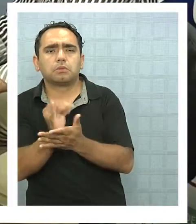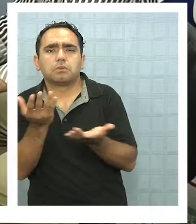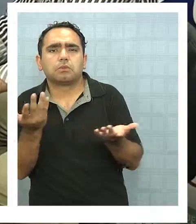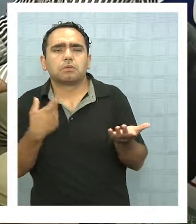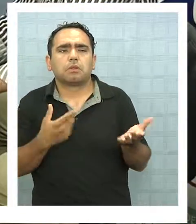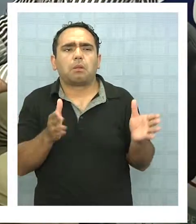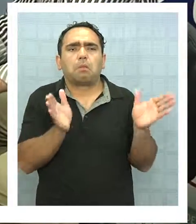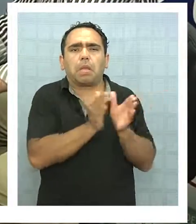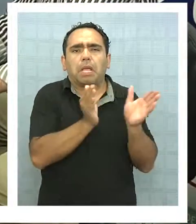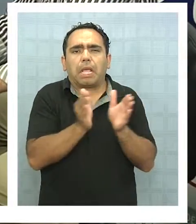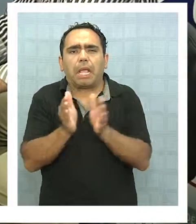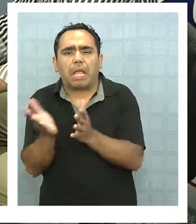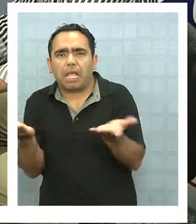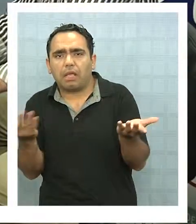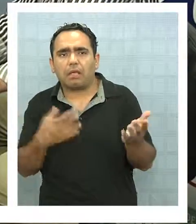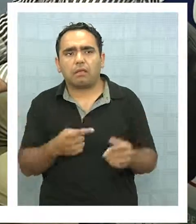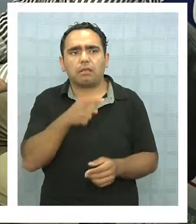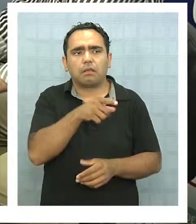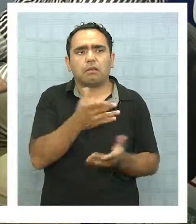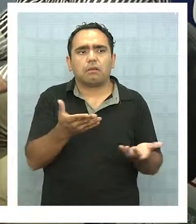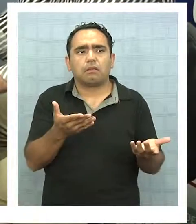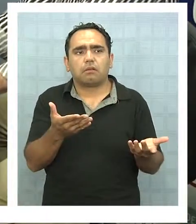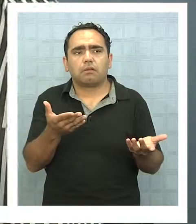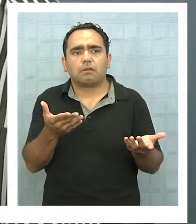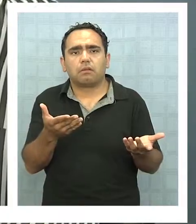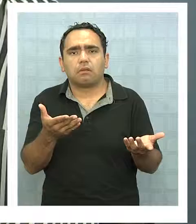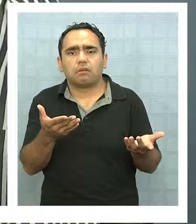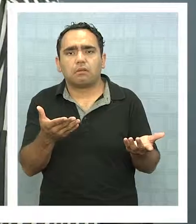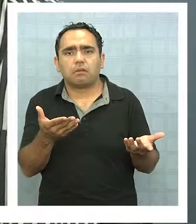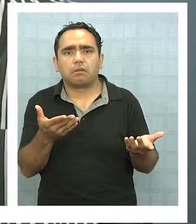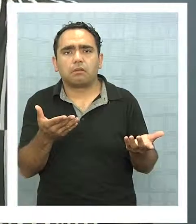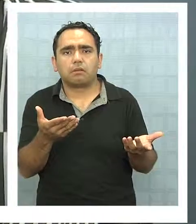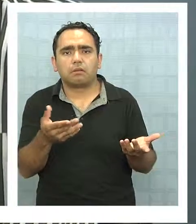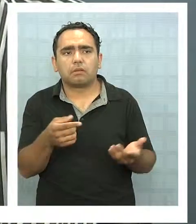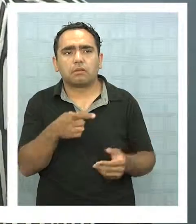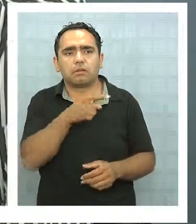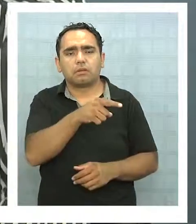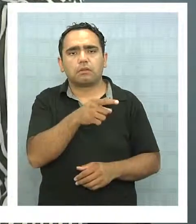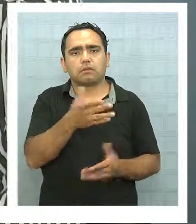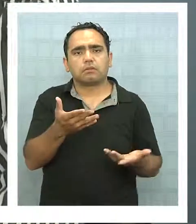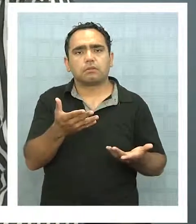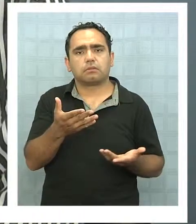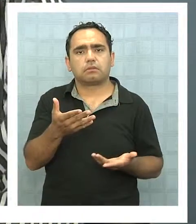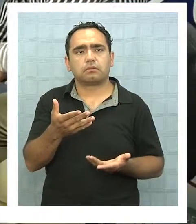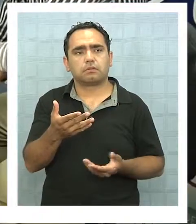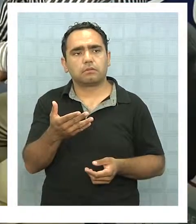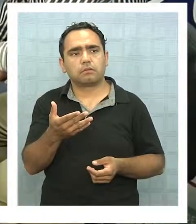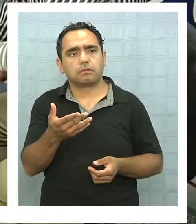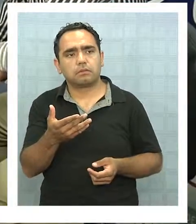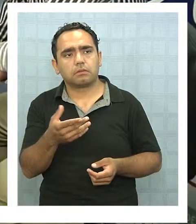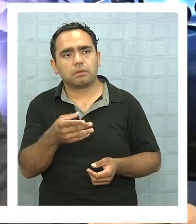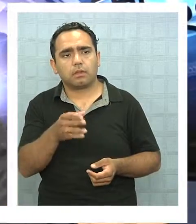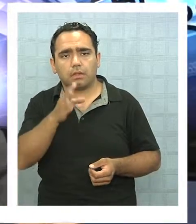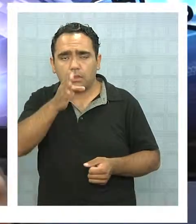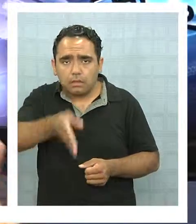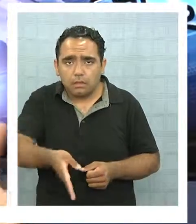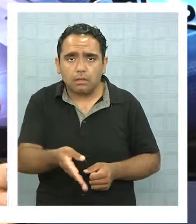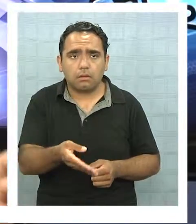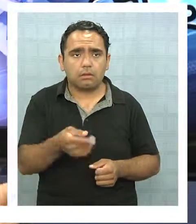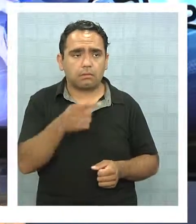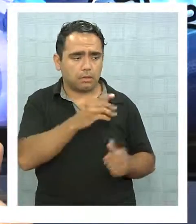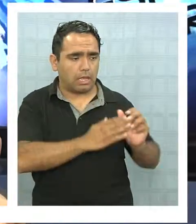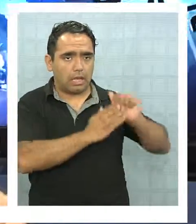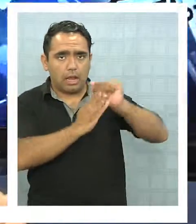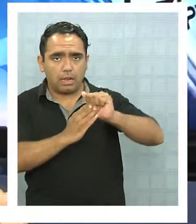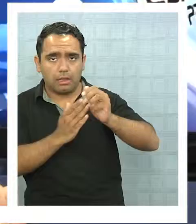además, ¿no es cierto? O sea, pequeñas para lo que son las grandes empresas, ¿no es cierto? Bueno, pero ejercer el liderazgo, digamos, en el fondo. Exactamente, hay que hacer